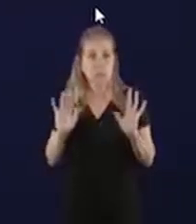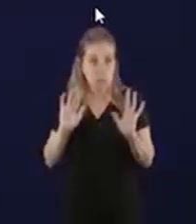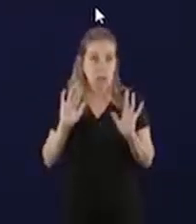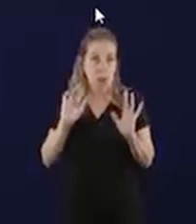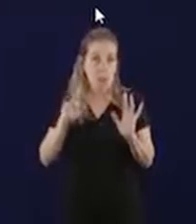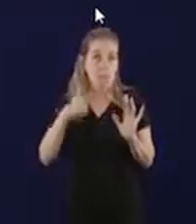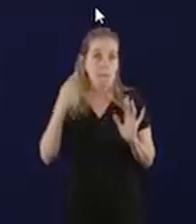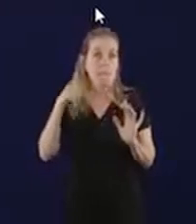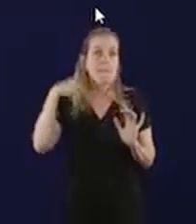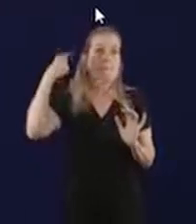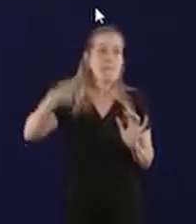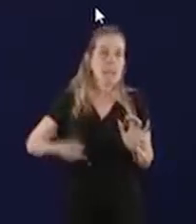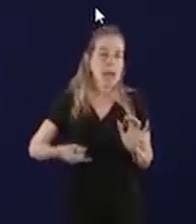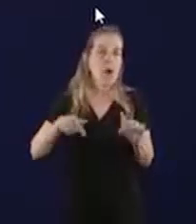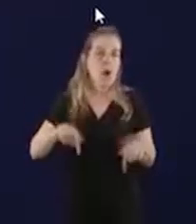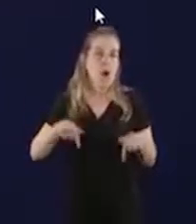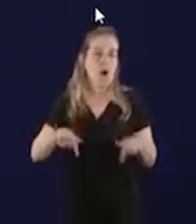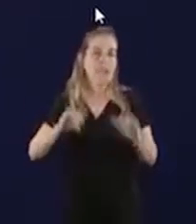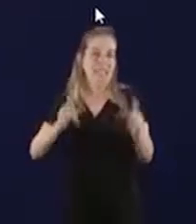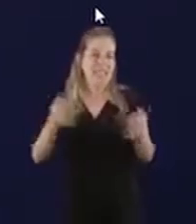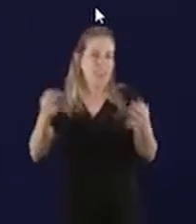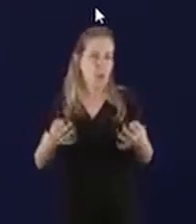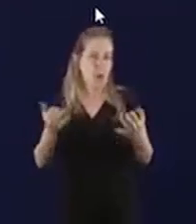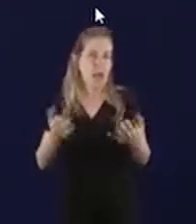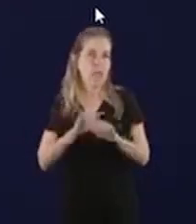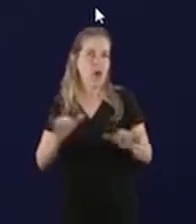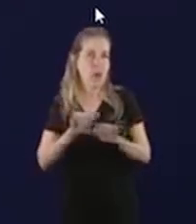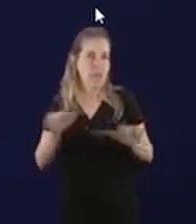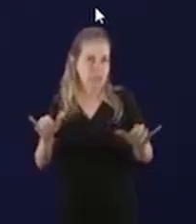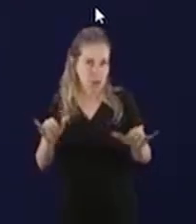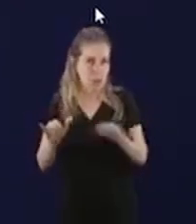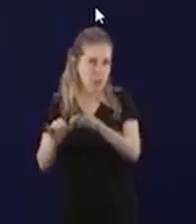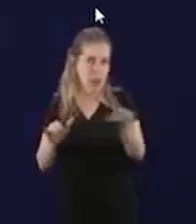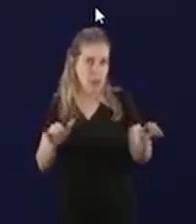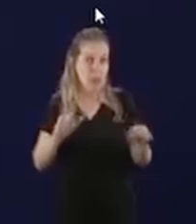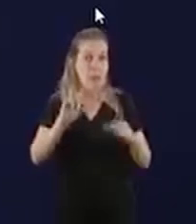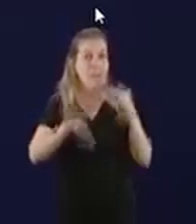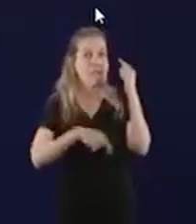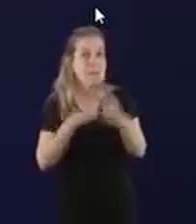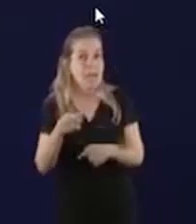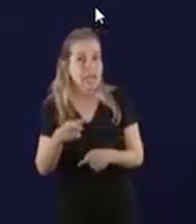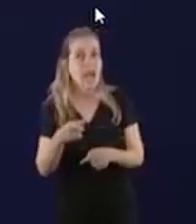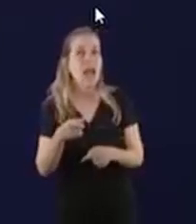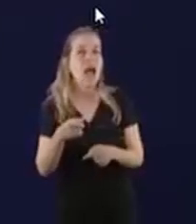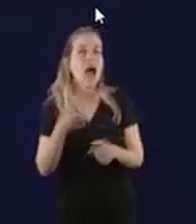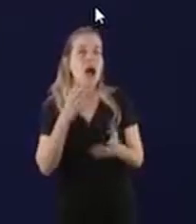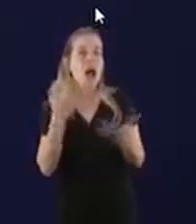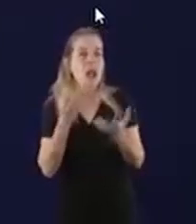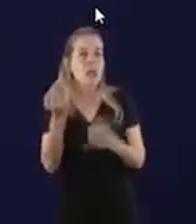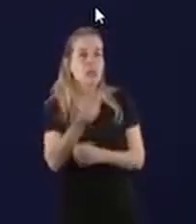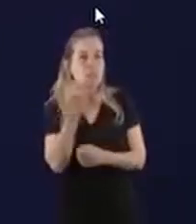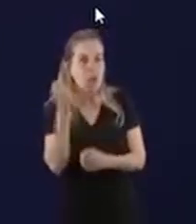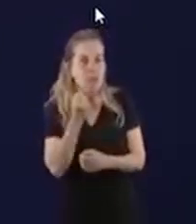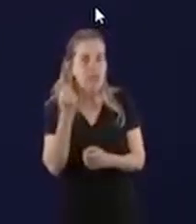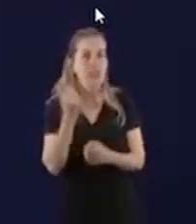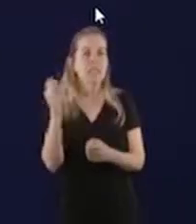bueno Más allá de que hoy por supuesto habrá información para que ustedes tengan mañana en tal caso de haber algo relevante o en